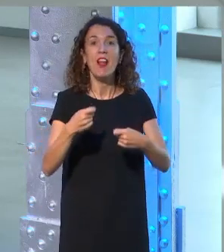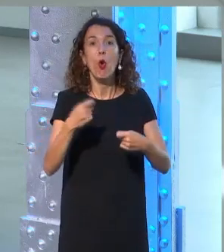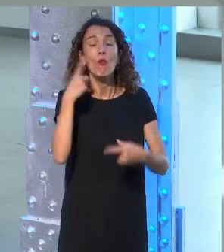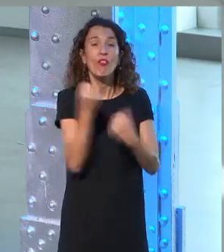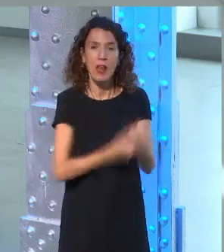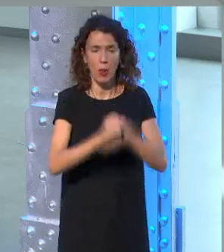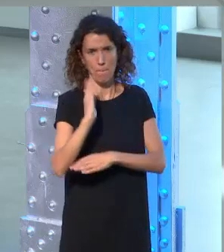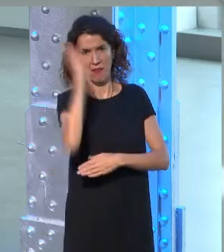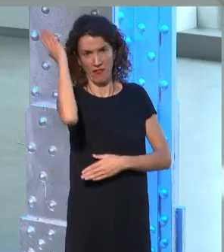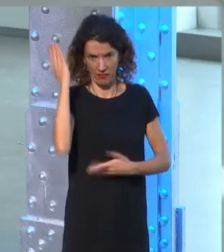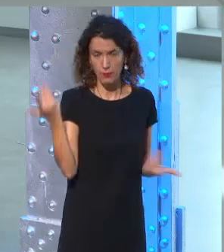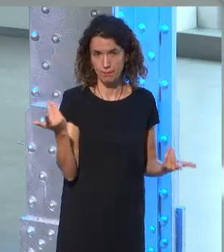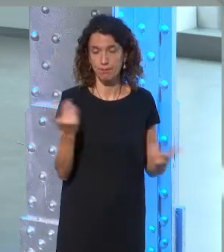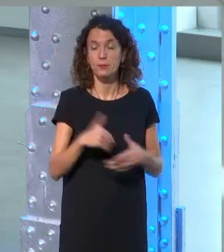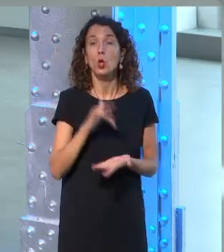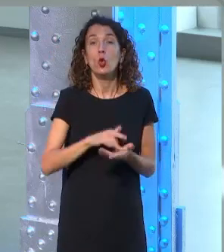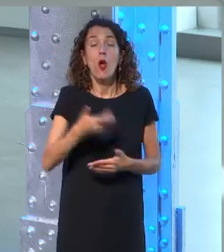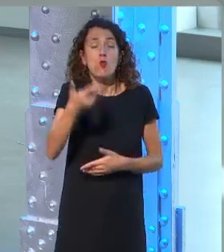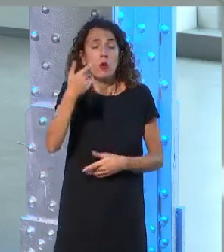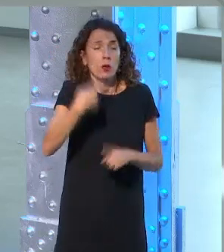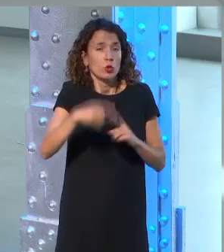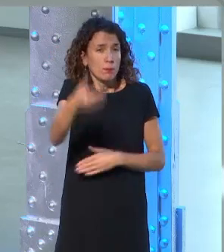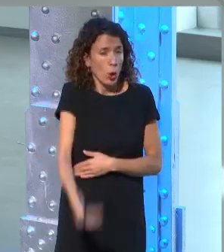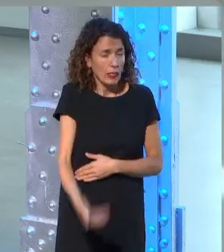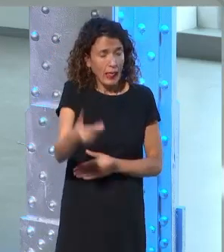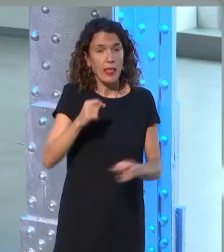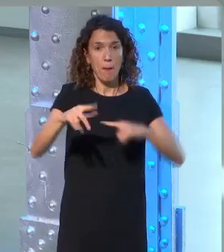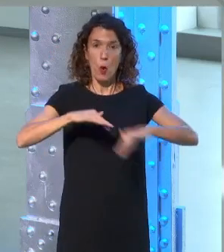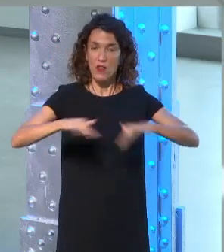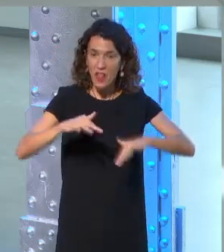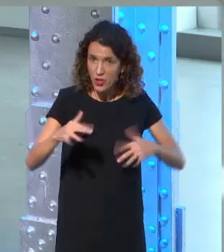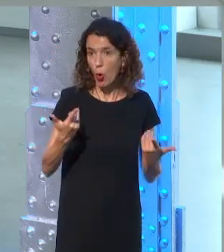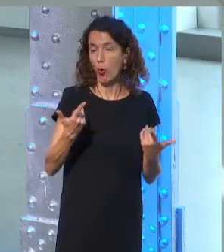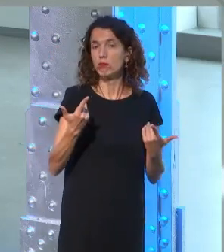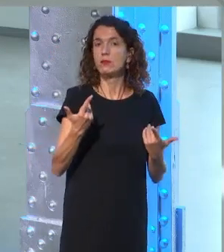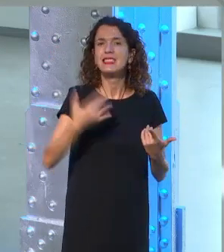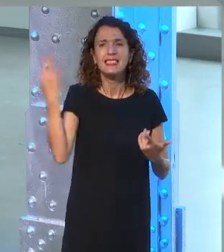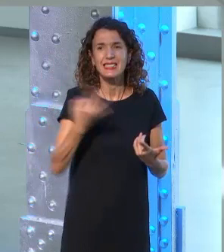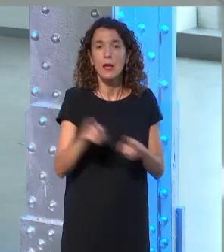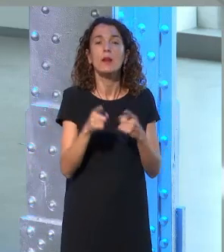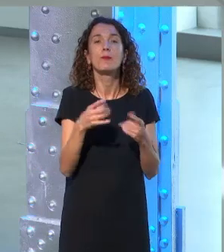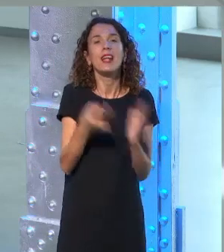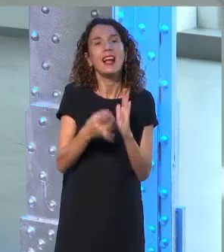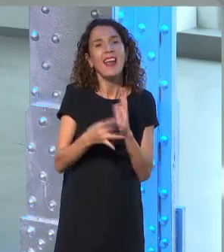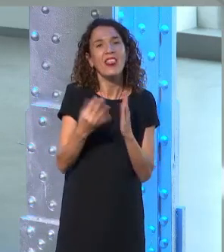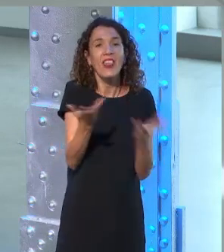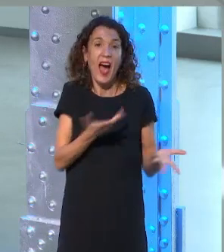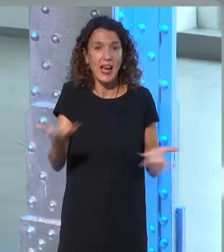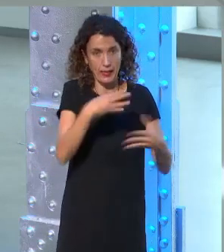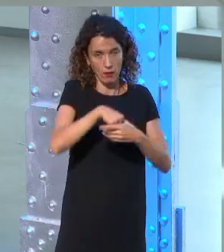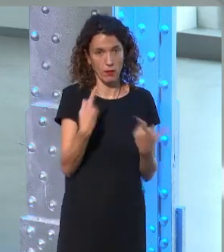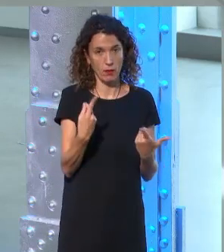financiero te va a castigar. Un elemento que yo creo que va a movilizar más incluso que la lucha contra el cambio climático es la calidad del aire. Hoy ha